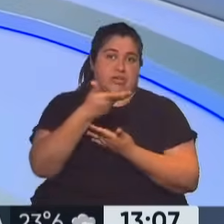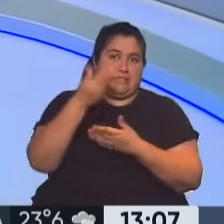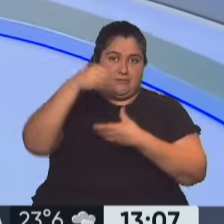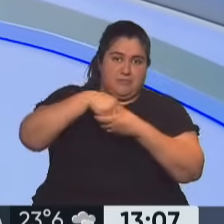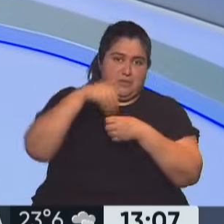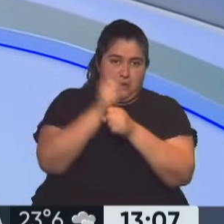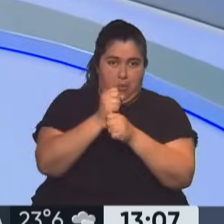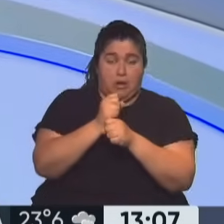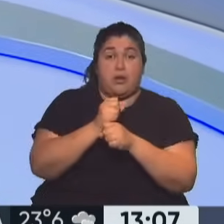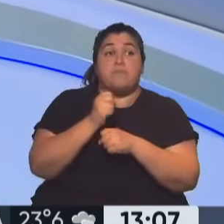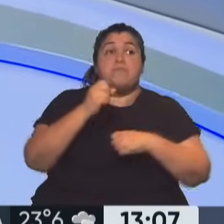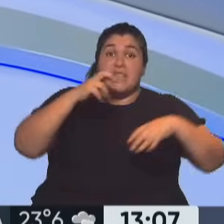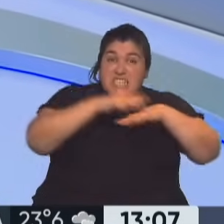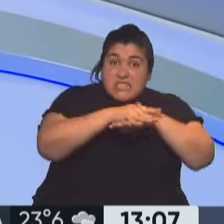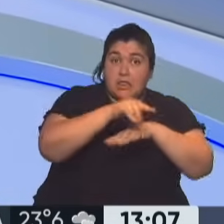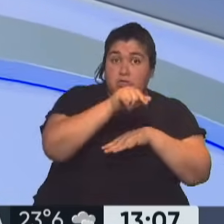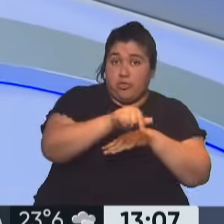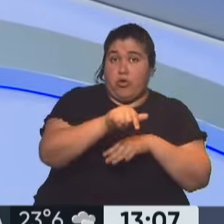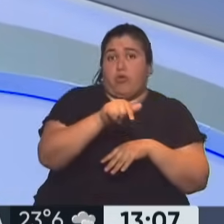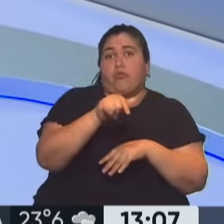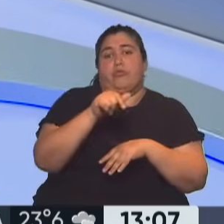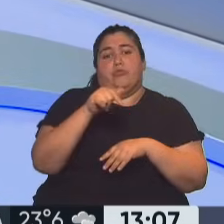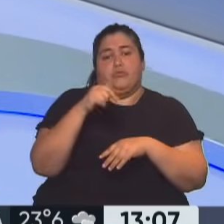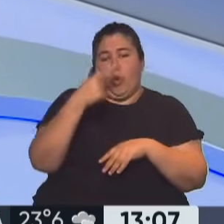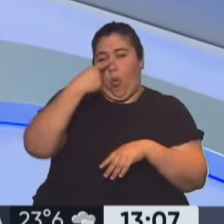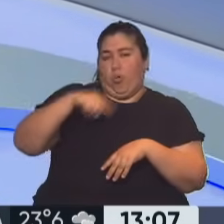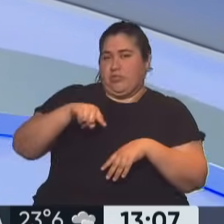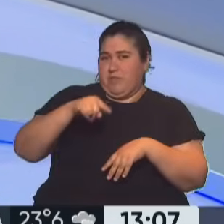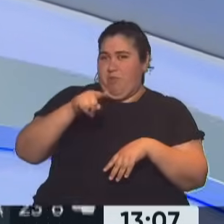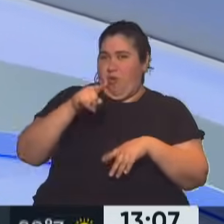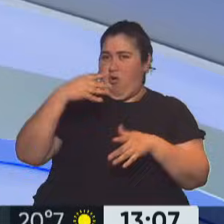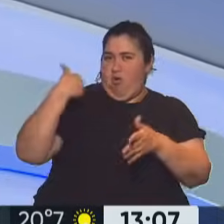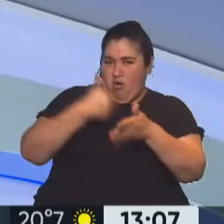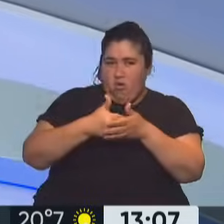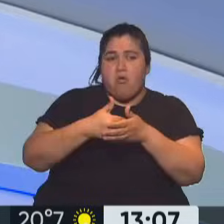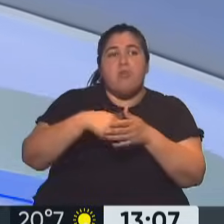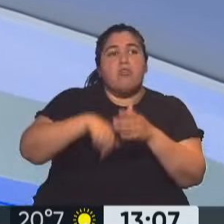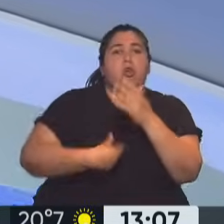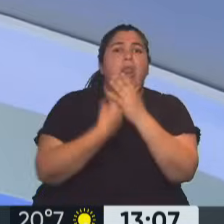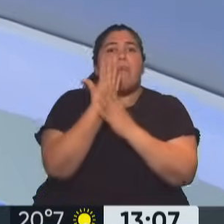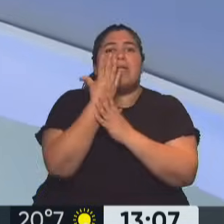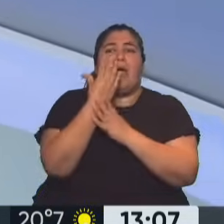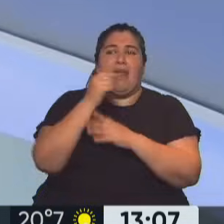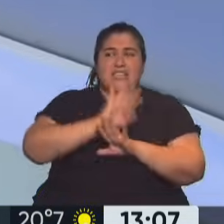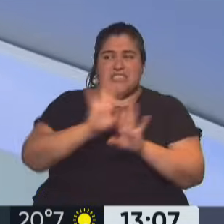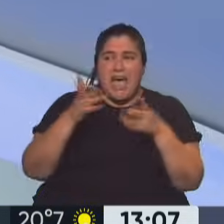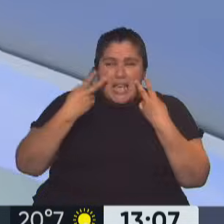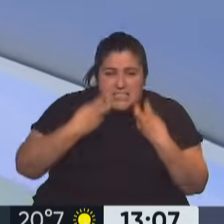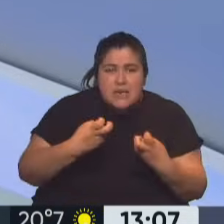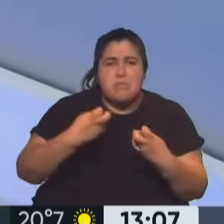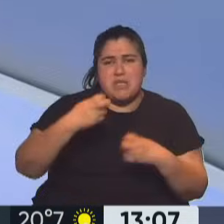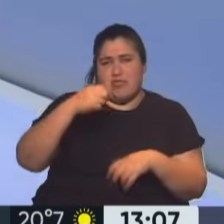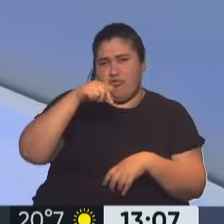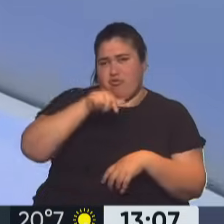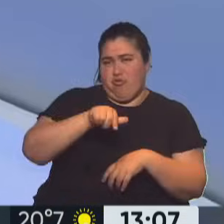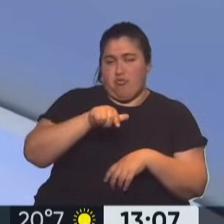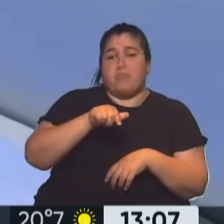Porteño también eh mira que justamente uno de los últimos de los que son de esta mañana hubo allanamientos a la eh